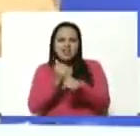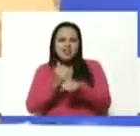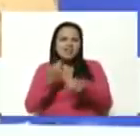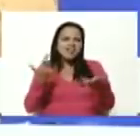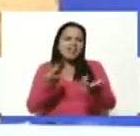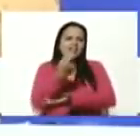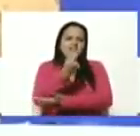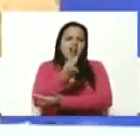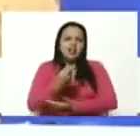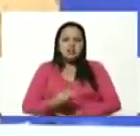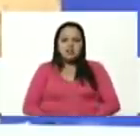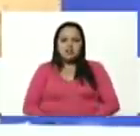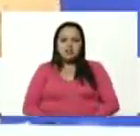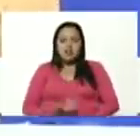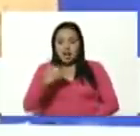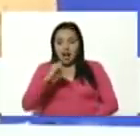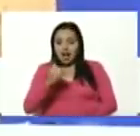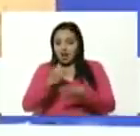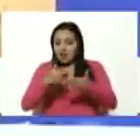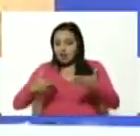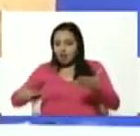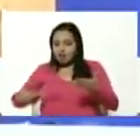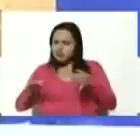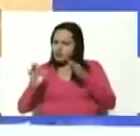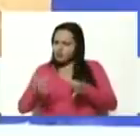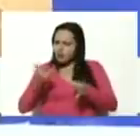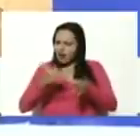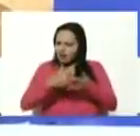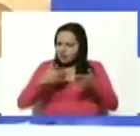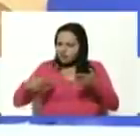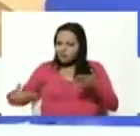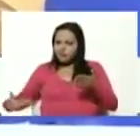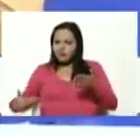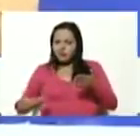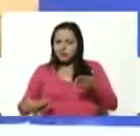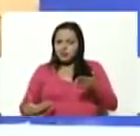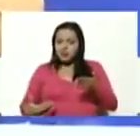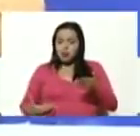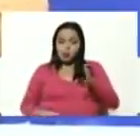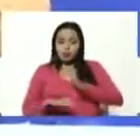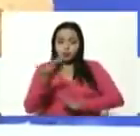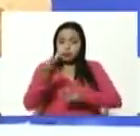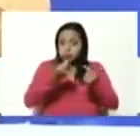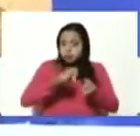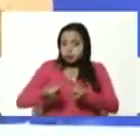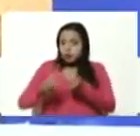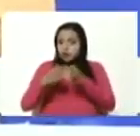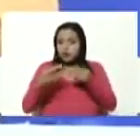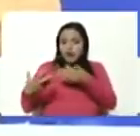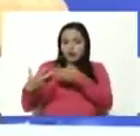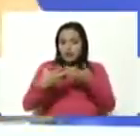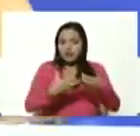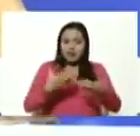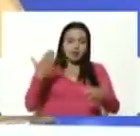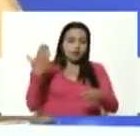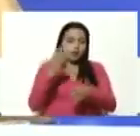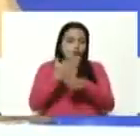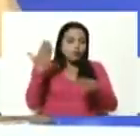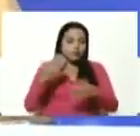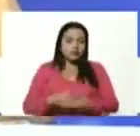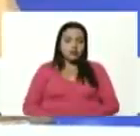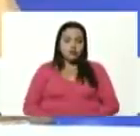falta? ¿Quedó rezagada? Seguro que quedó rezagada con la inflación y con toda esta guerra económica. Yo